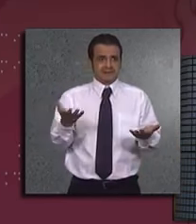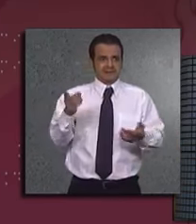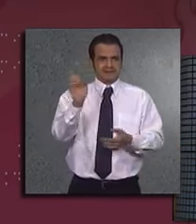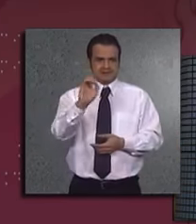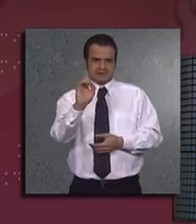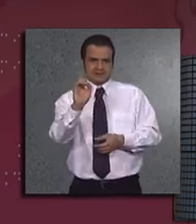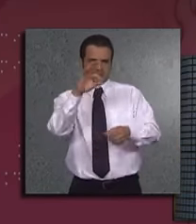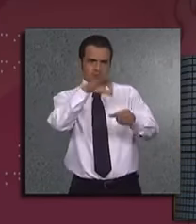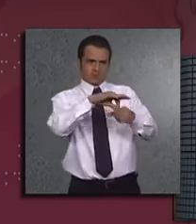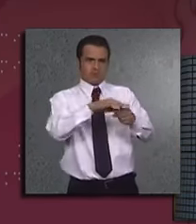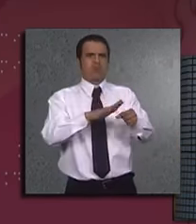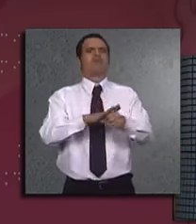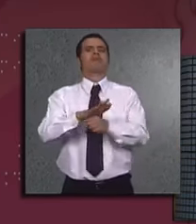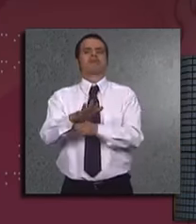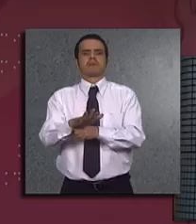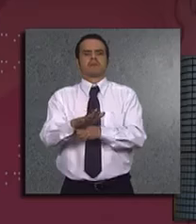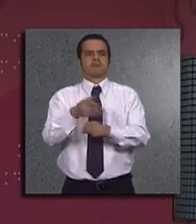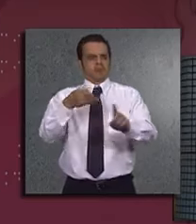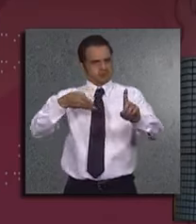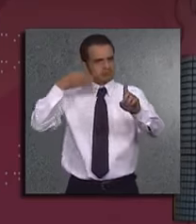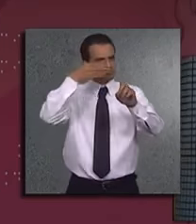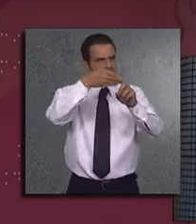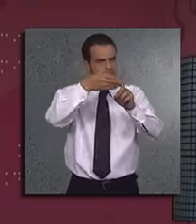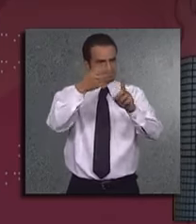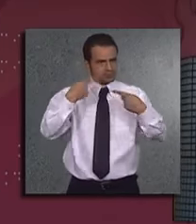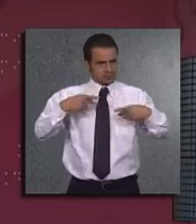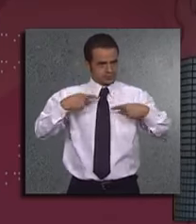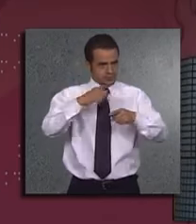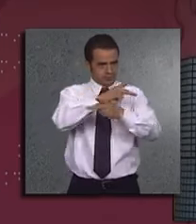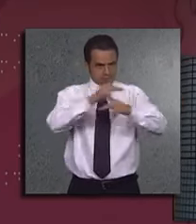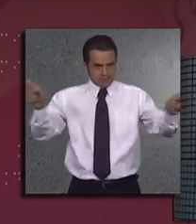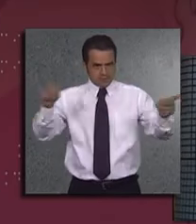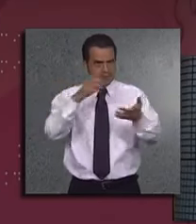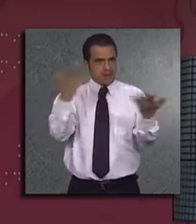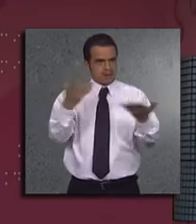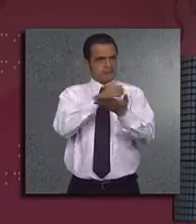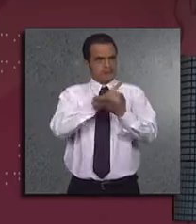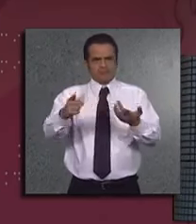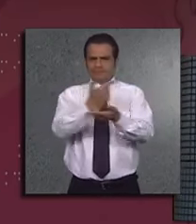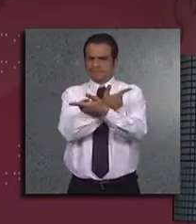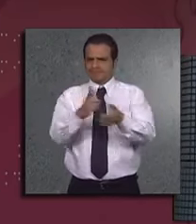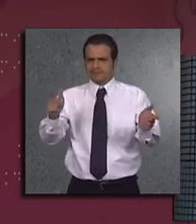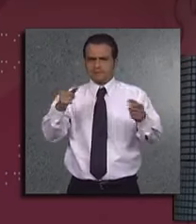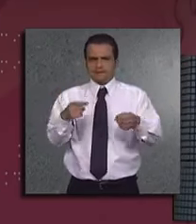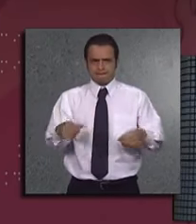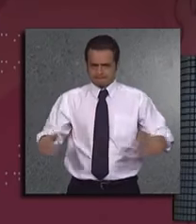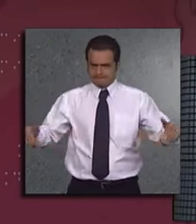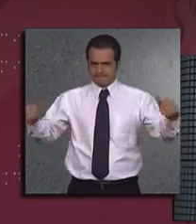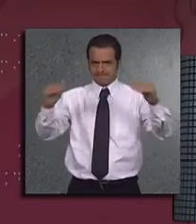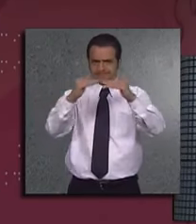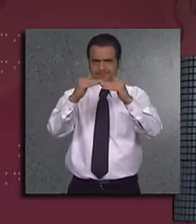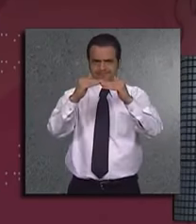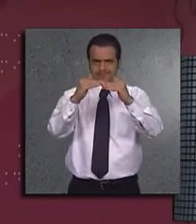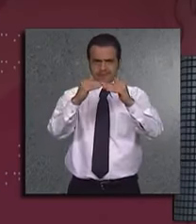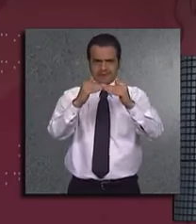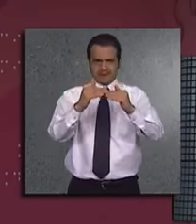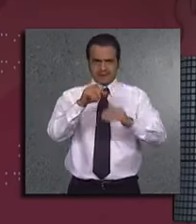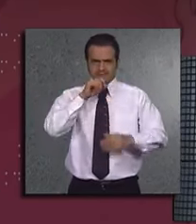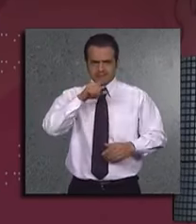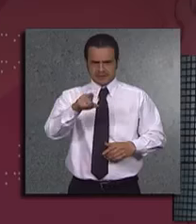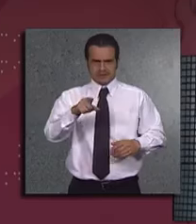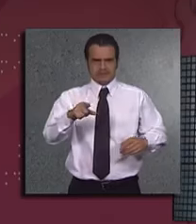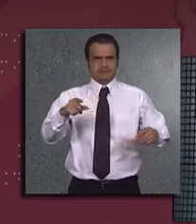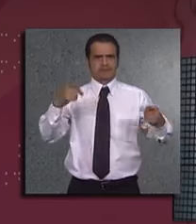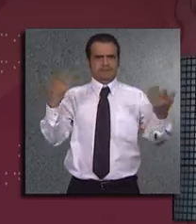solo porque el fin de la democracia es el hecho de que todas las personas ejerzamos derechos y libertades en igualdad, sino porque